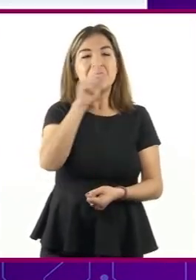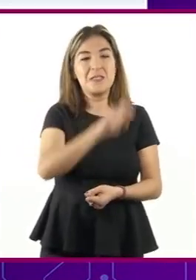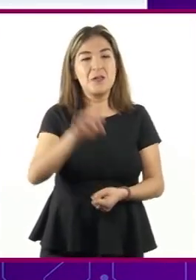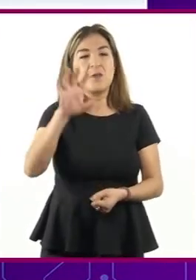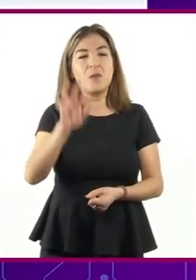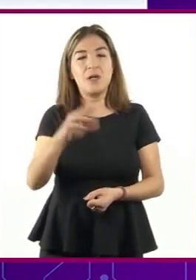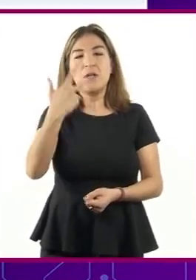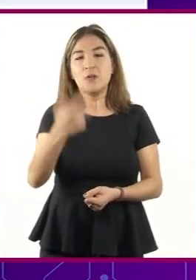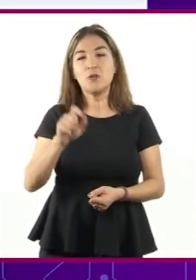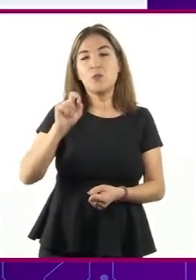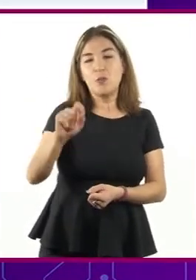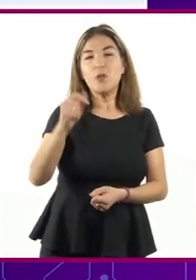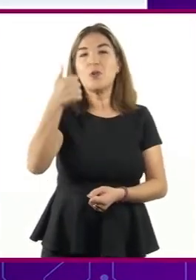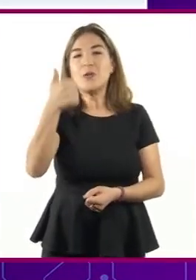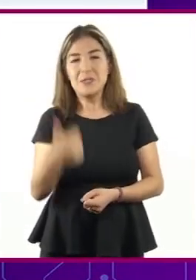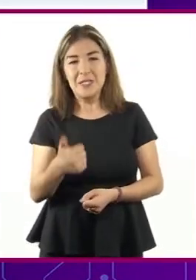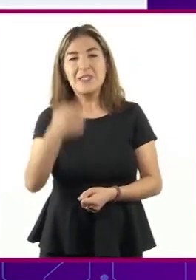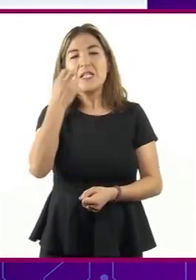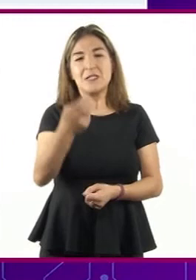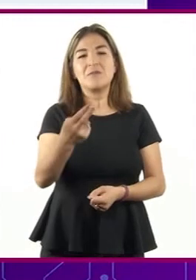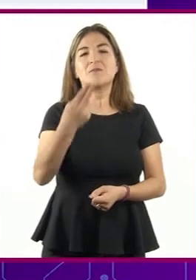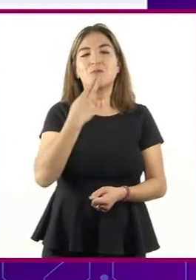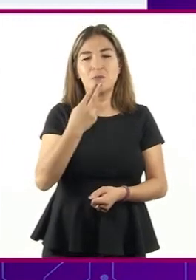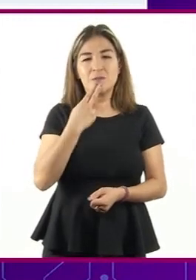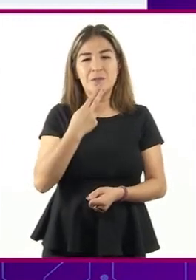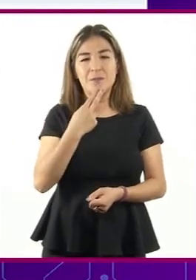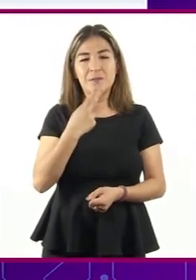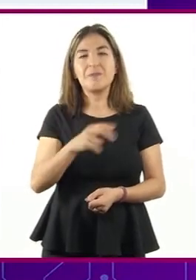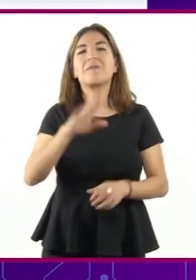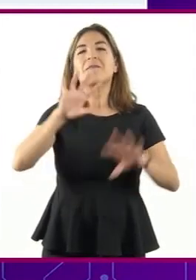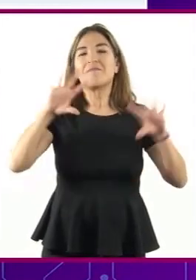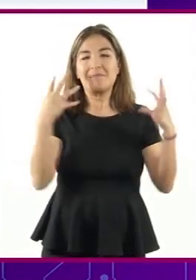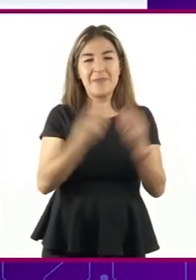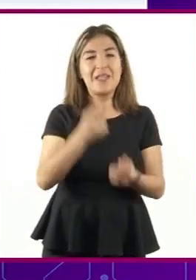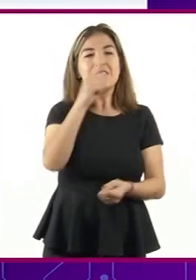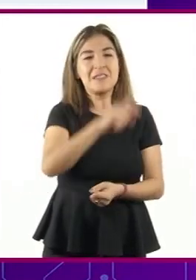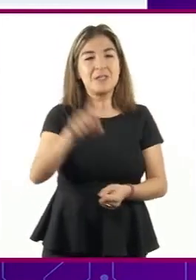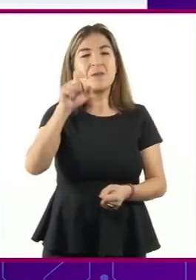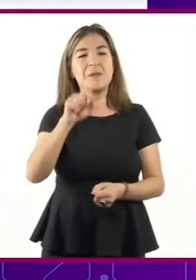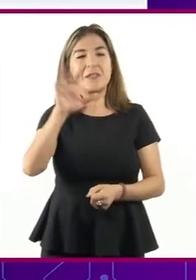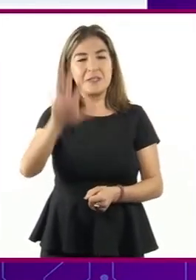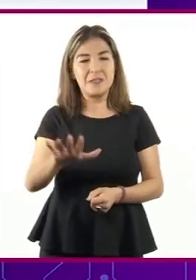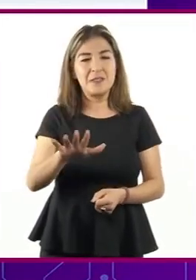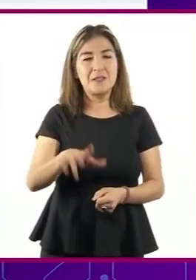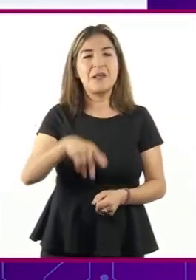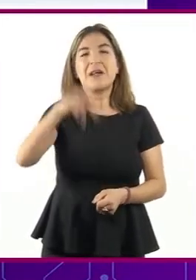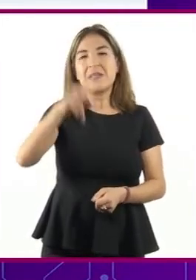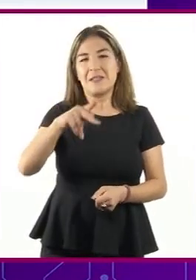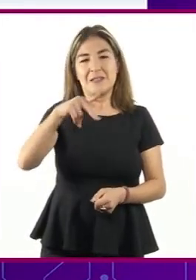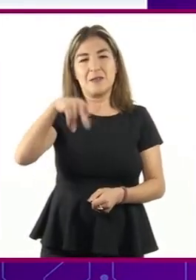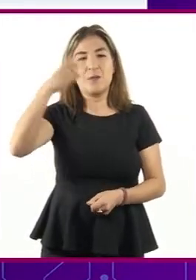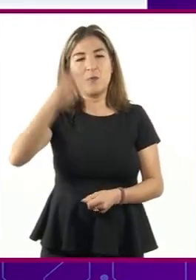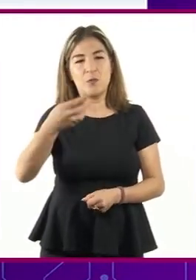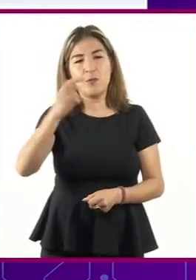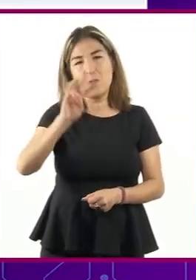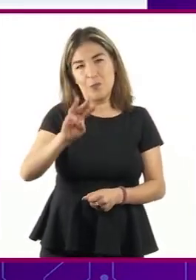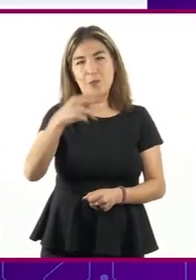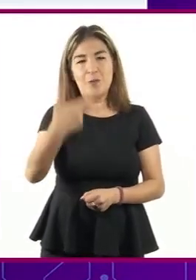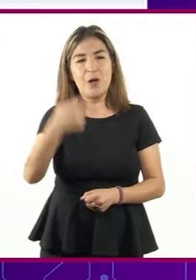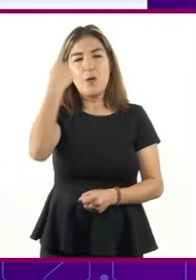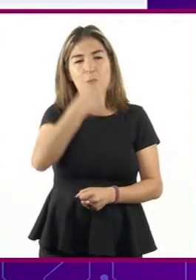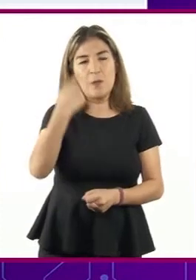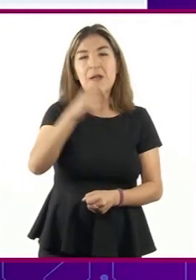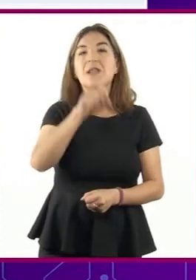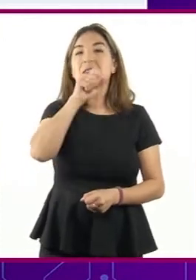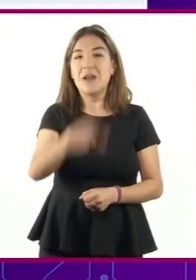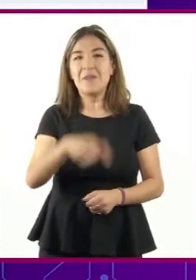148.6, lo que significa que también utilizamos completamente los 125 kWh del consumo intermedio y